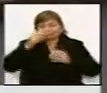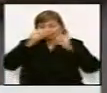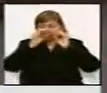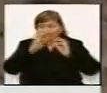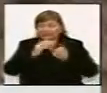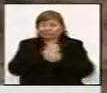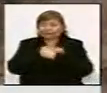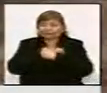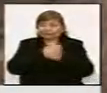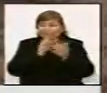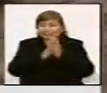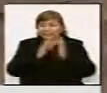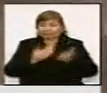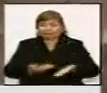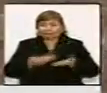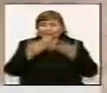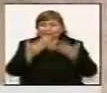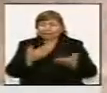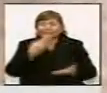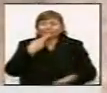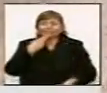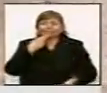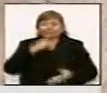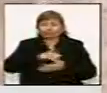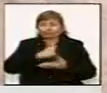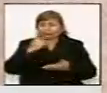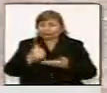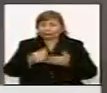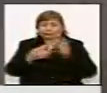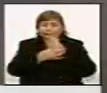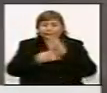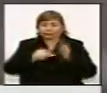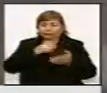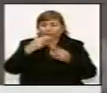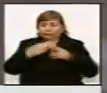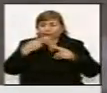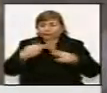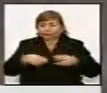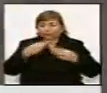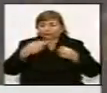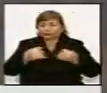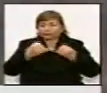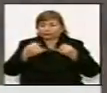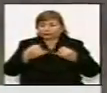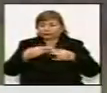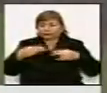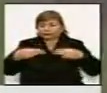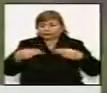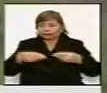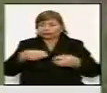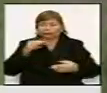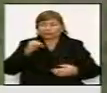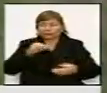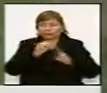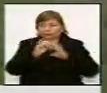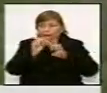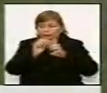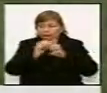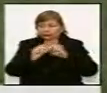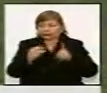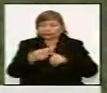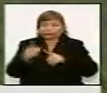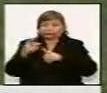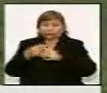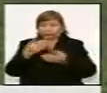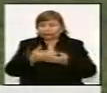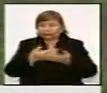Amor y Paz recibieron insumos como azúcar, arroz, aceite, huevos, fideos, atún, menestras, entre otros productos que